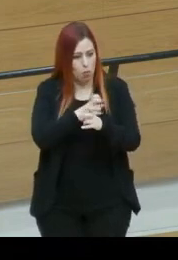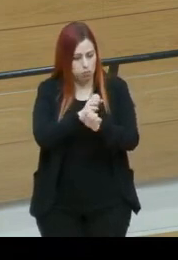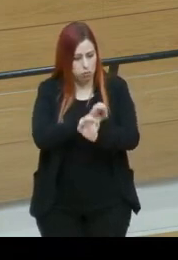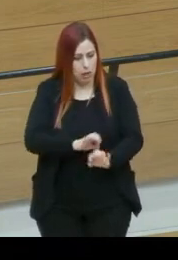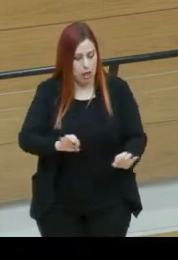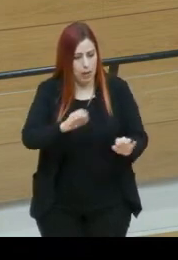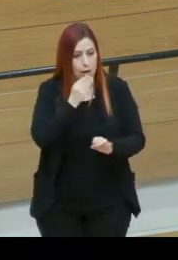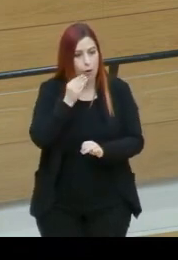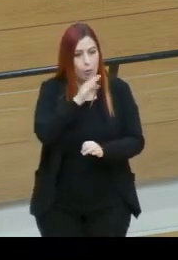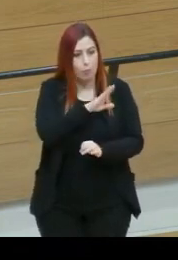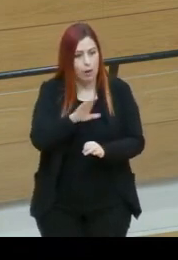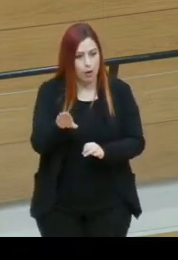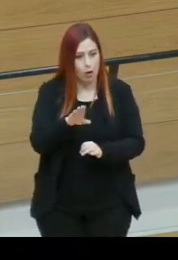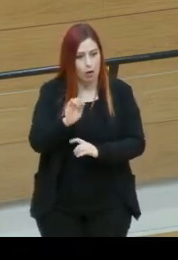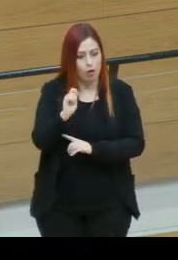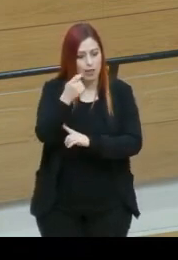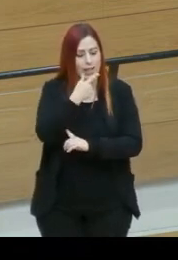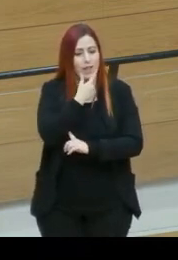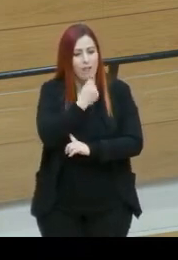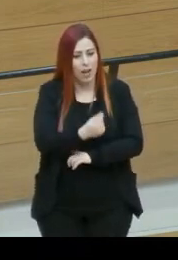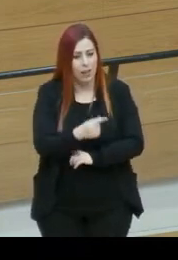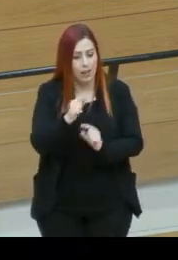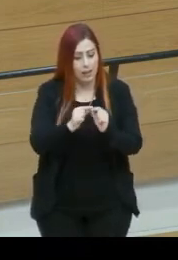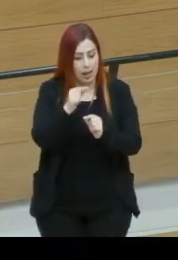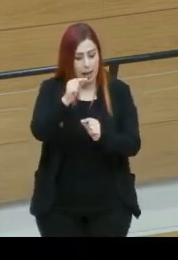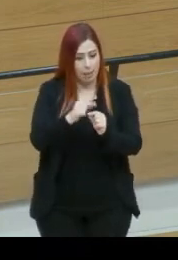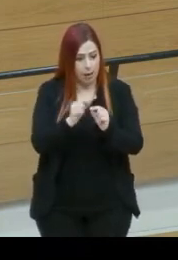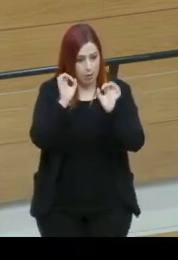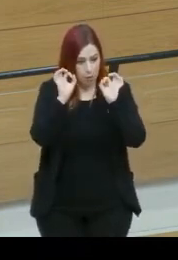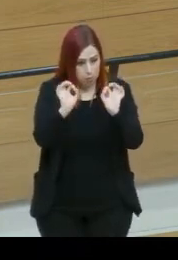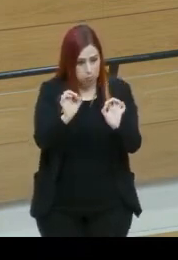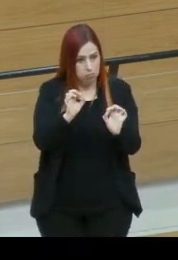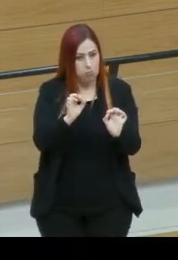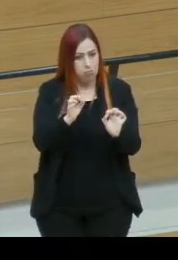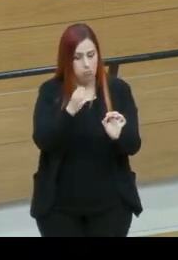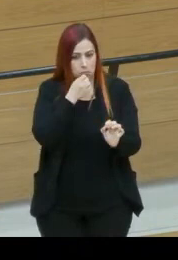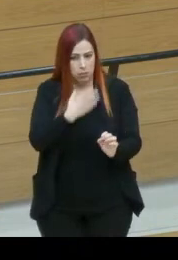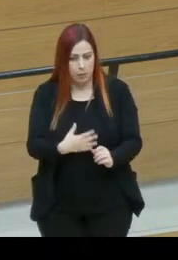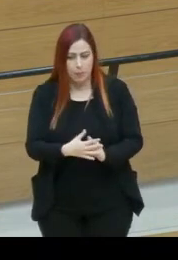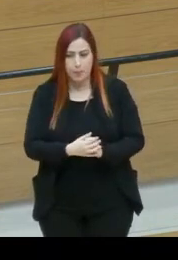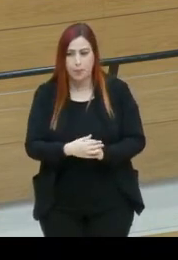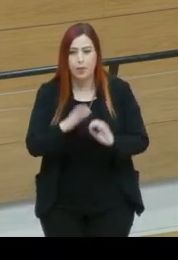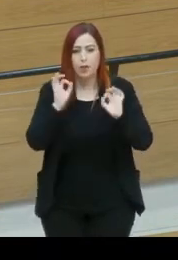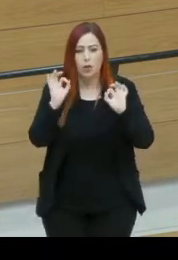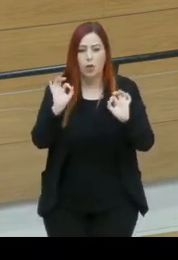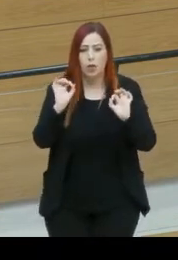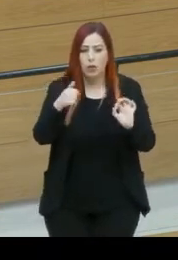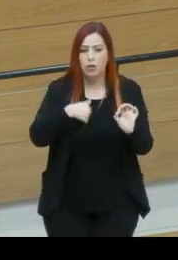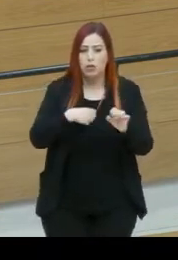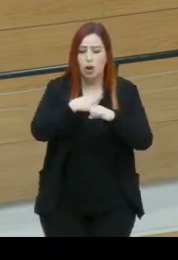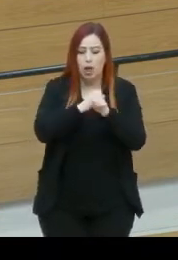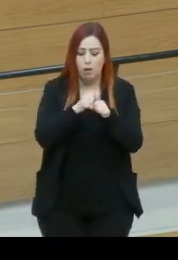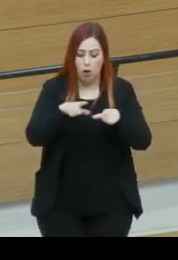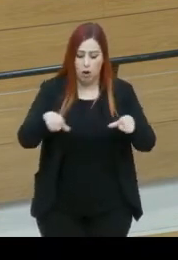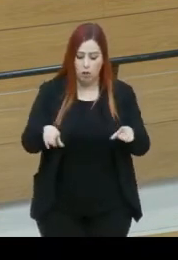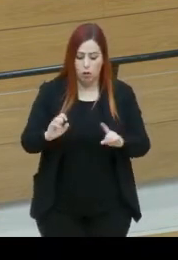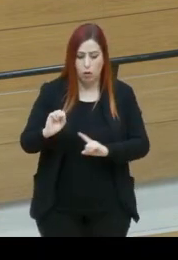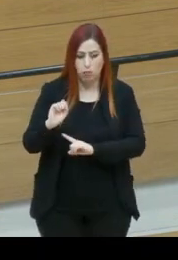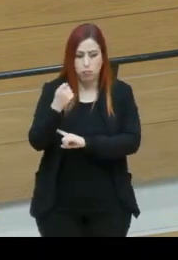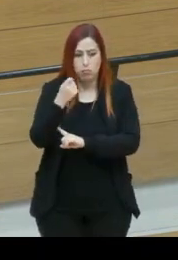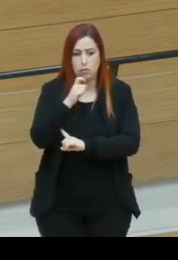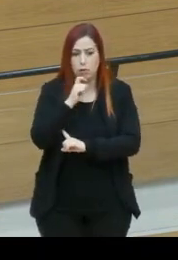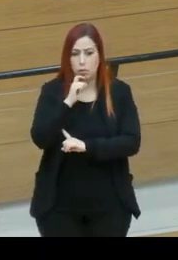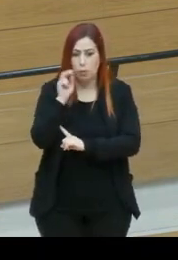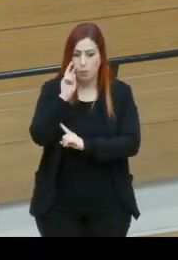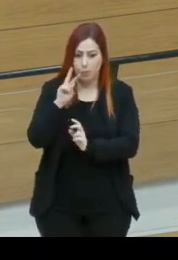es que son muy fáciles de obtener y de un tamaño determinado. En concreto, yo en el laboratorio las obtengo, esta es mi